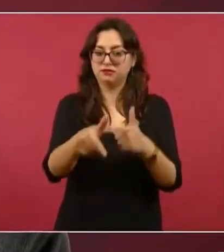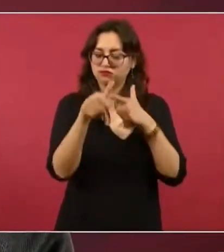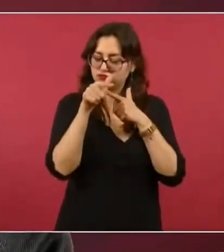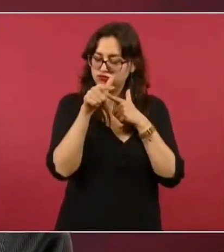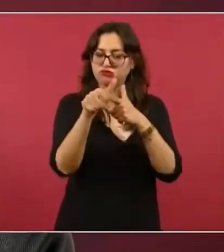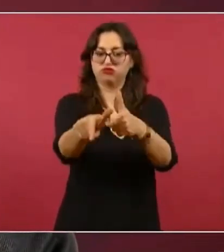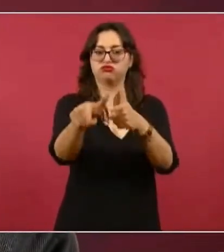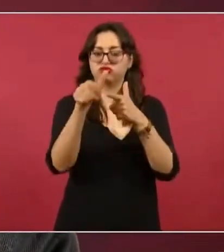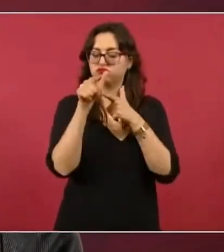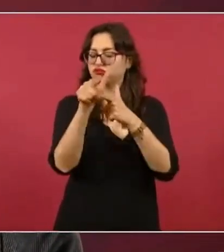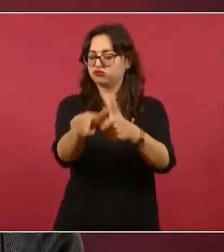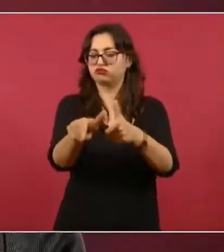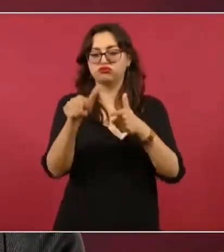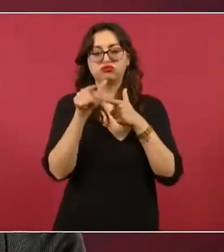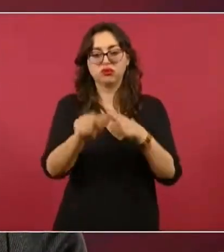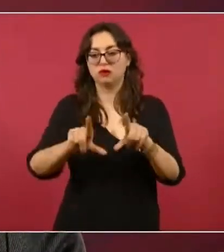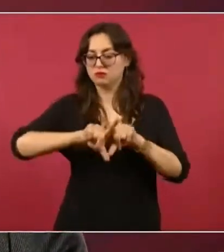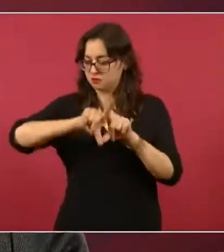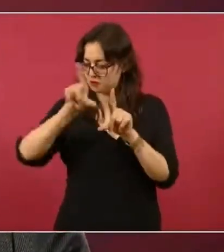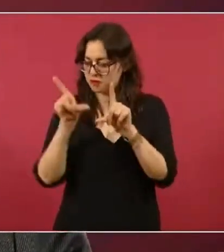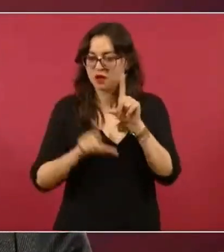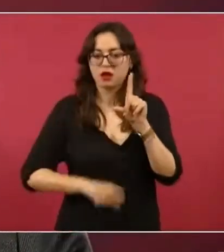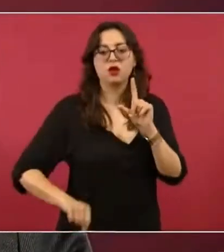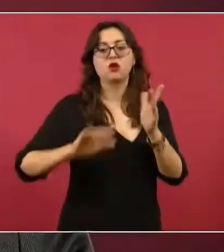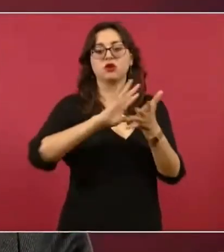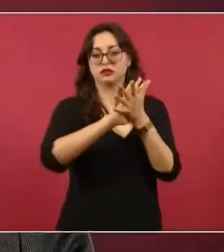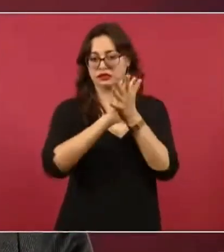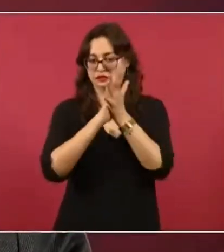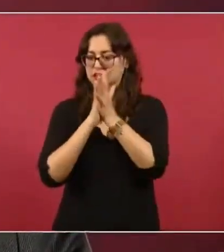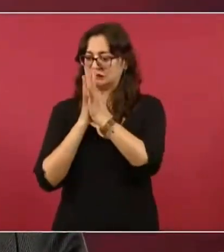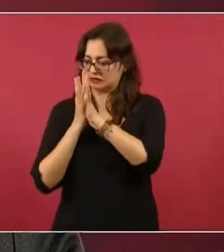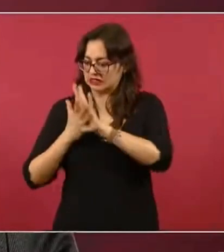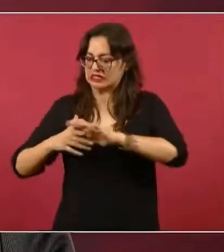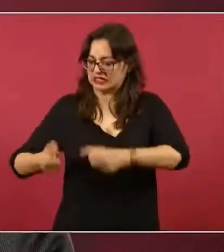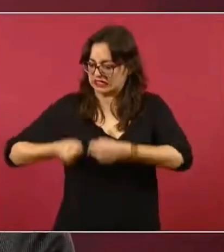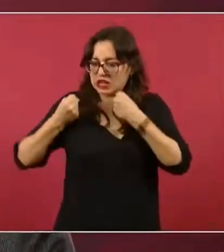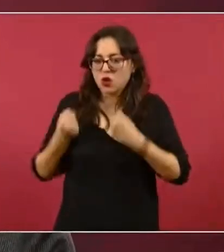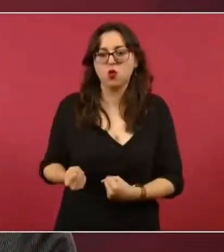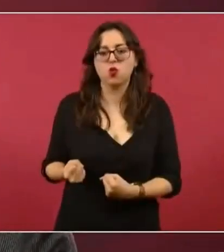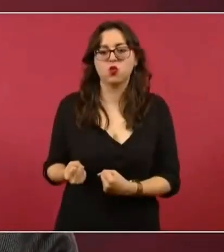para llevar a cabo la transformación, consumar la transformación.